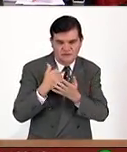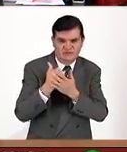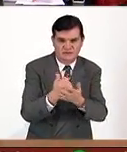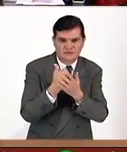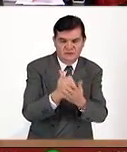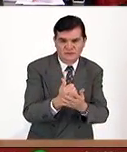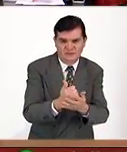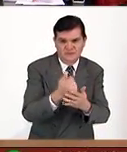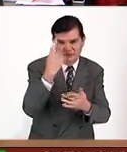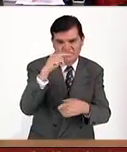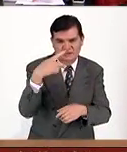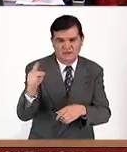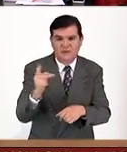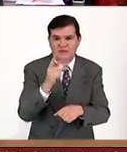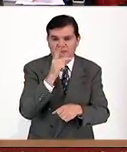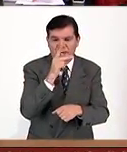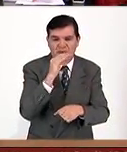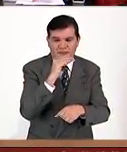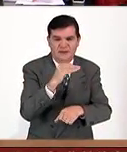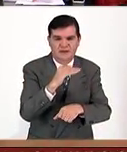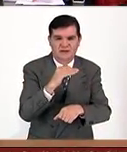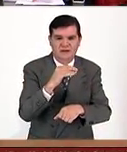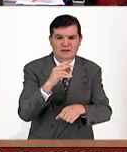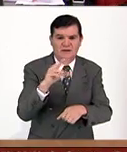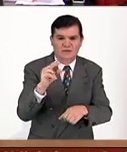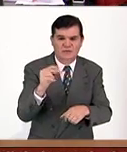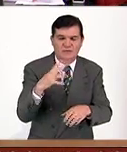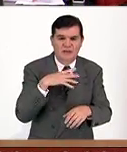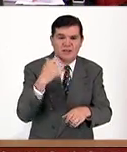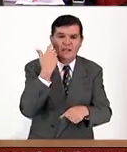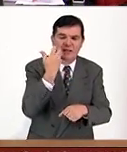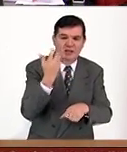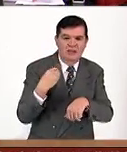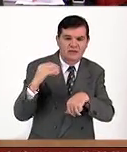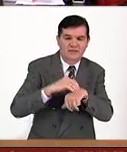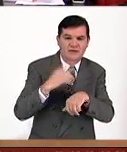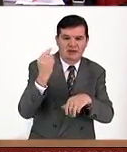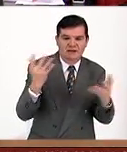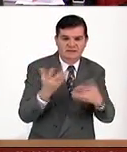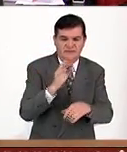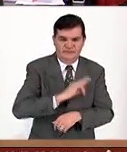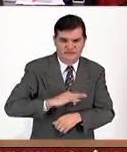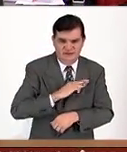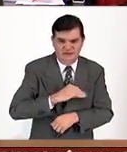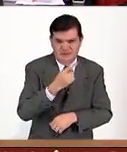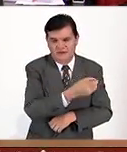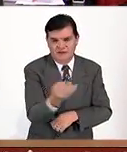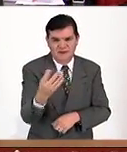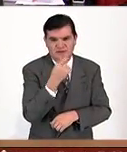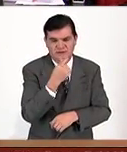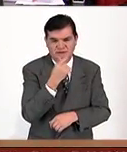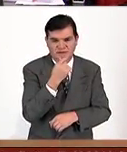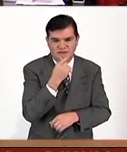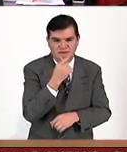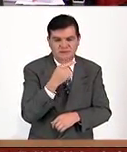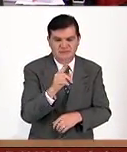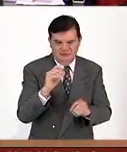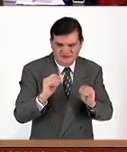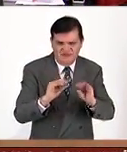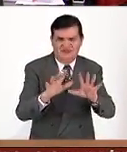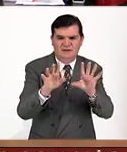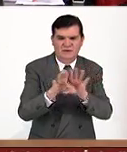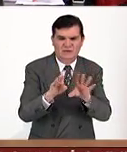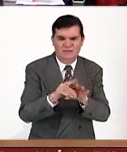ayudar. Que los papás no seamos los que intentamos hacer felices a los niños.